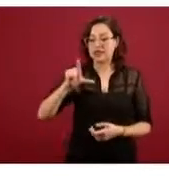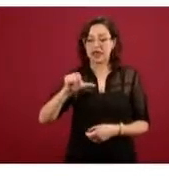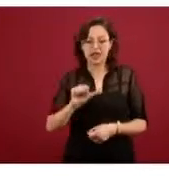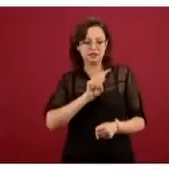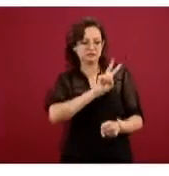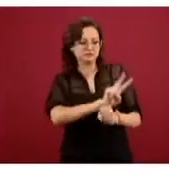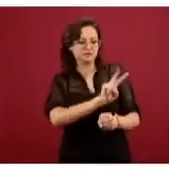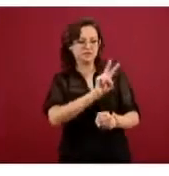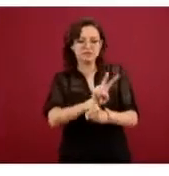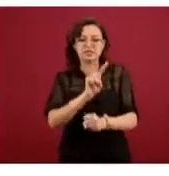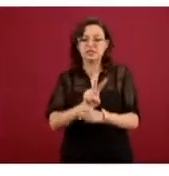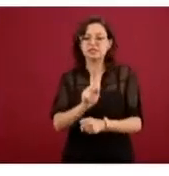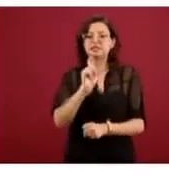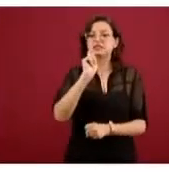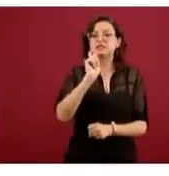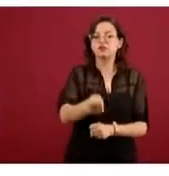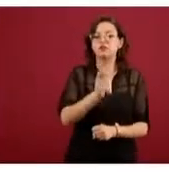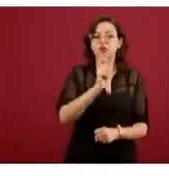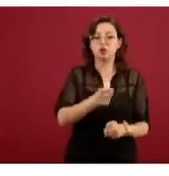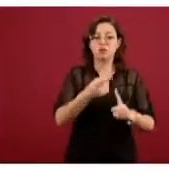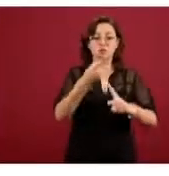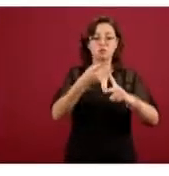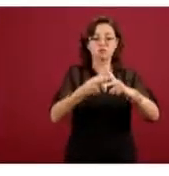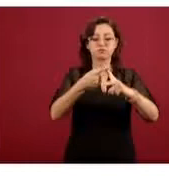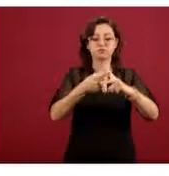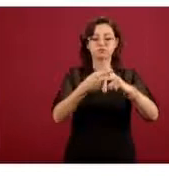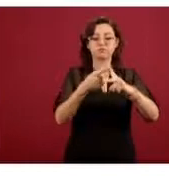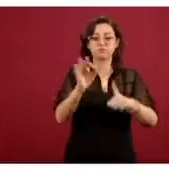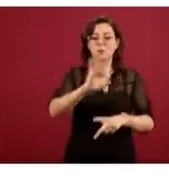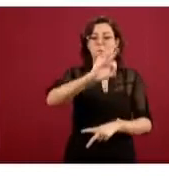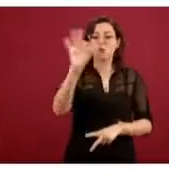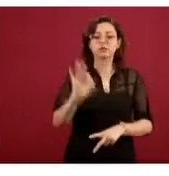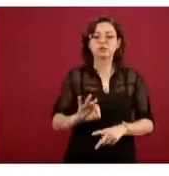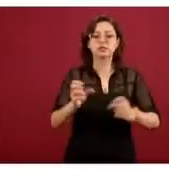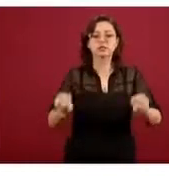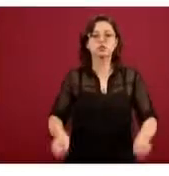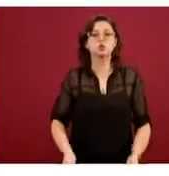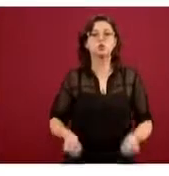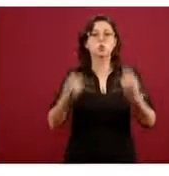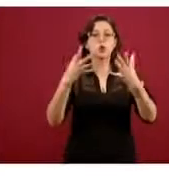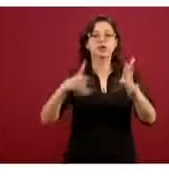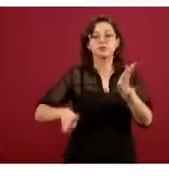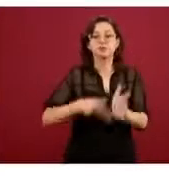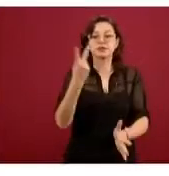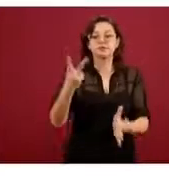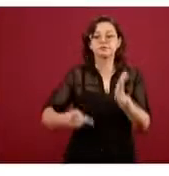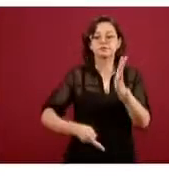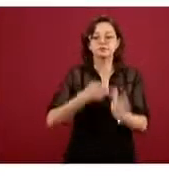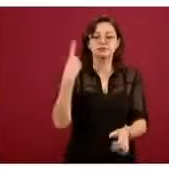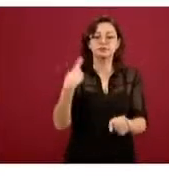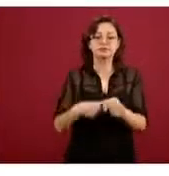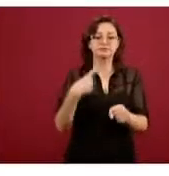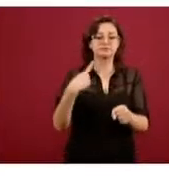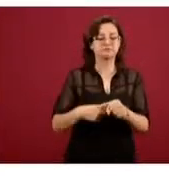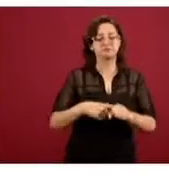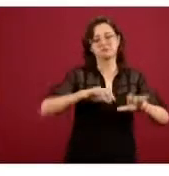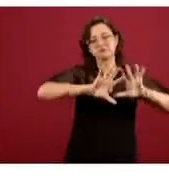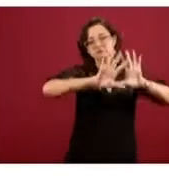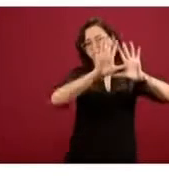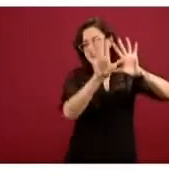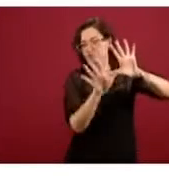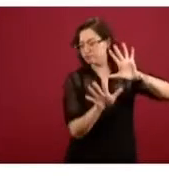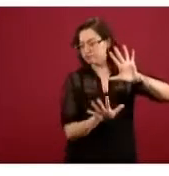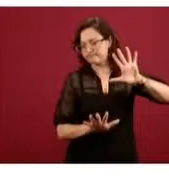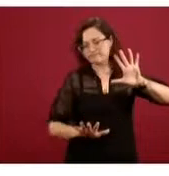que exista una apreciación representativa de la ocurrencia de enfermedad a lo largo y ancho del territorio